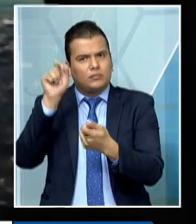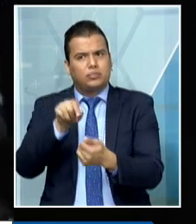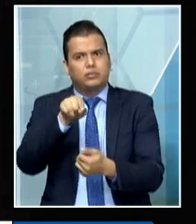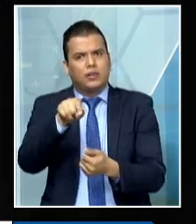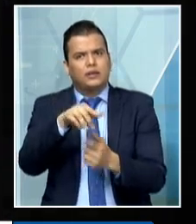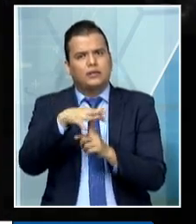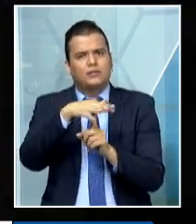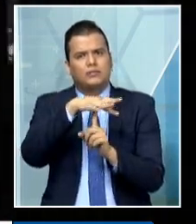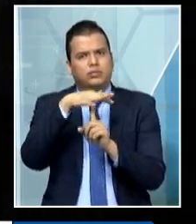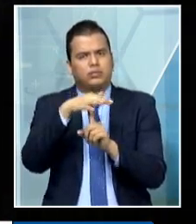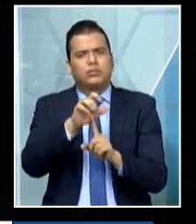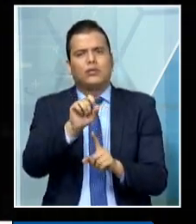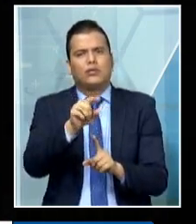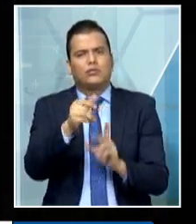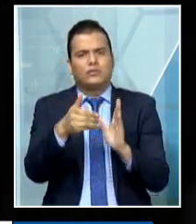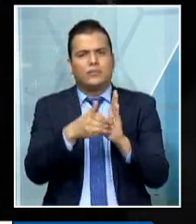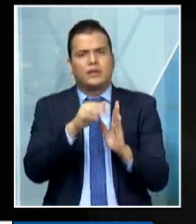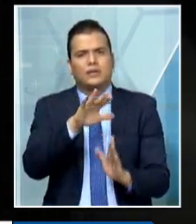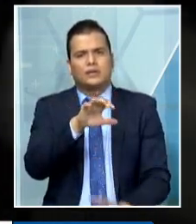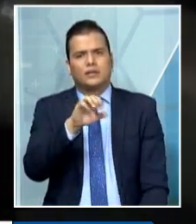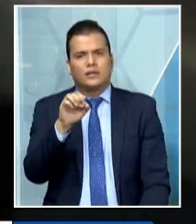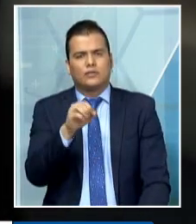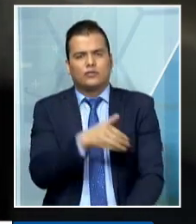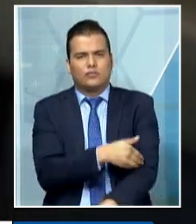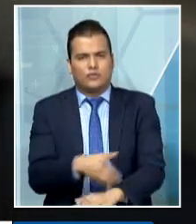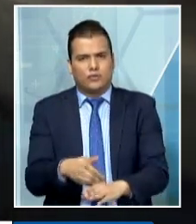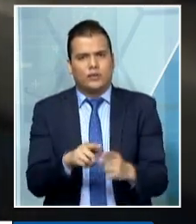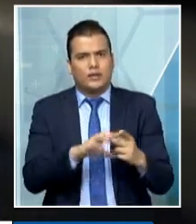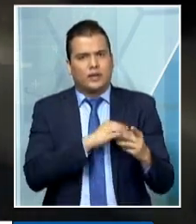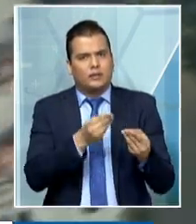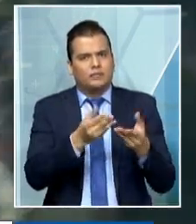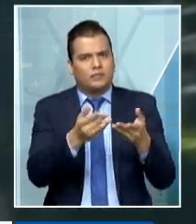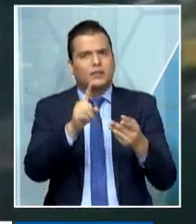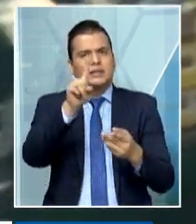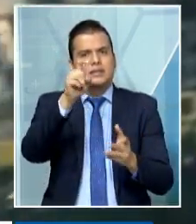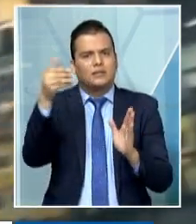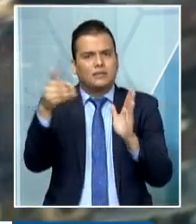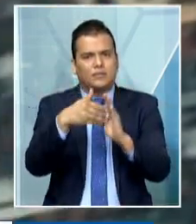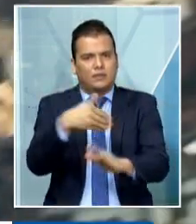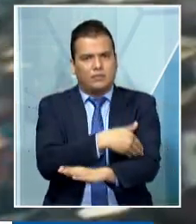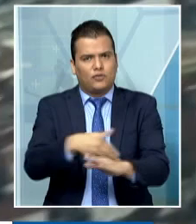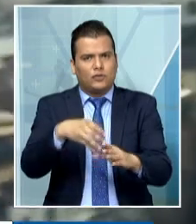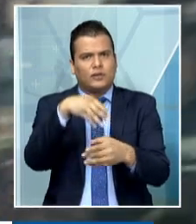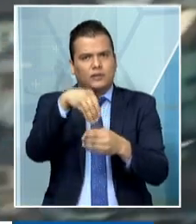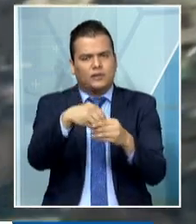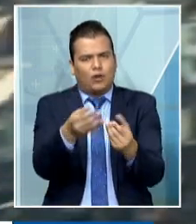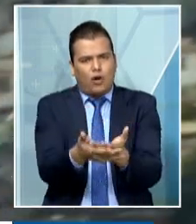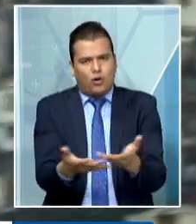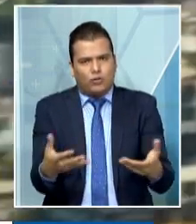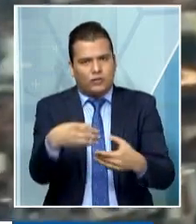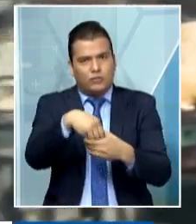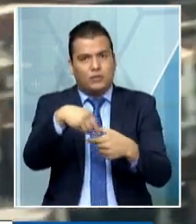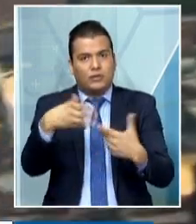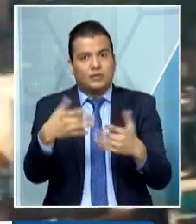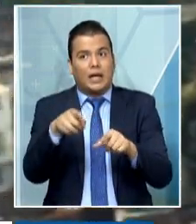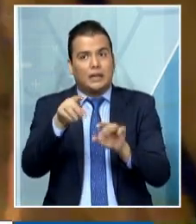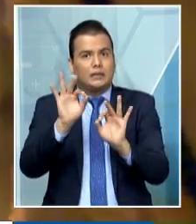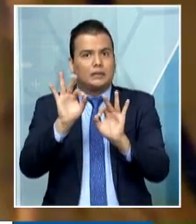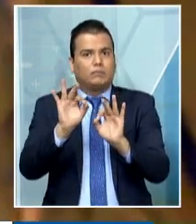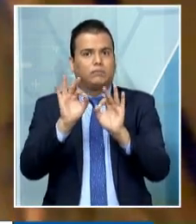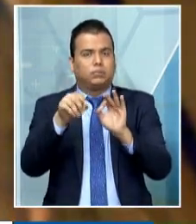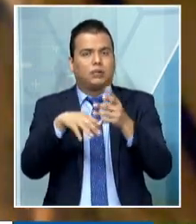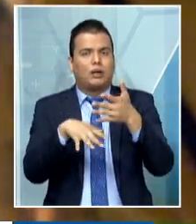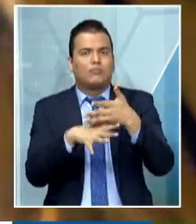millones de pesos y Cali aportó para su equipamiento 6.000 millones. El aparato está catalogado como una